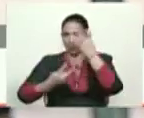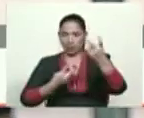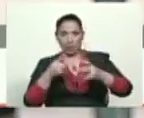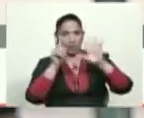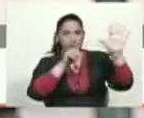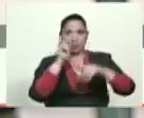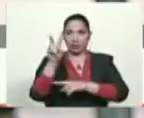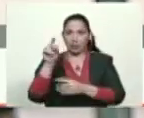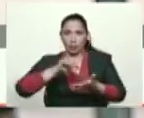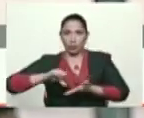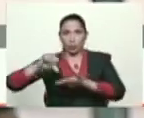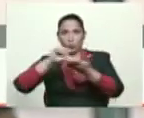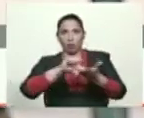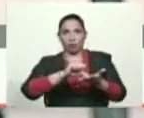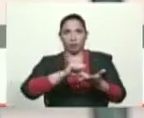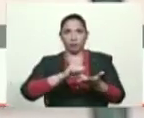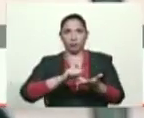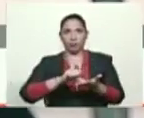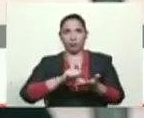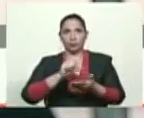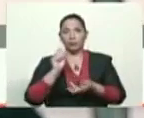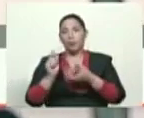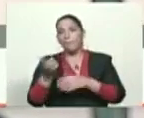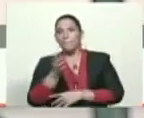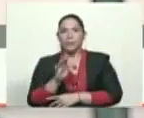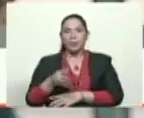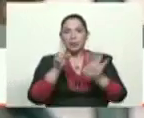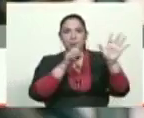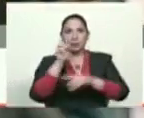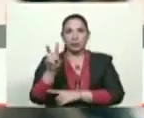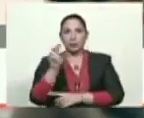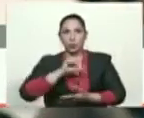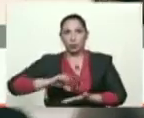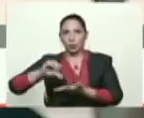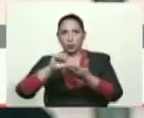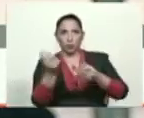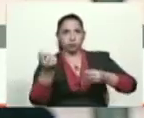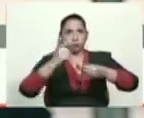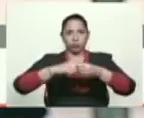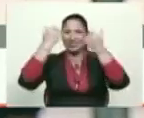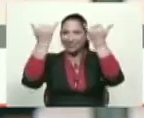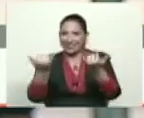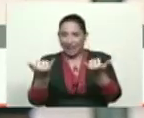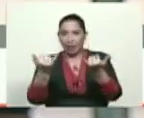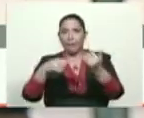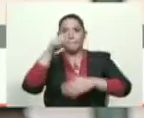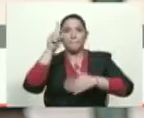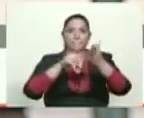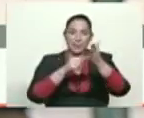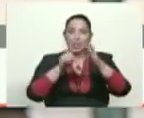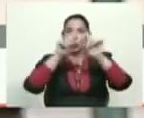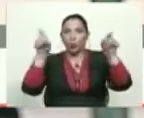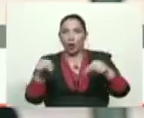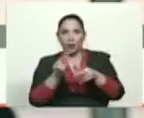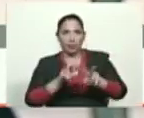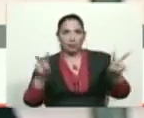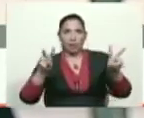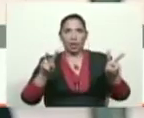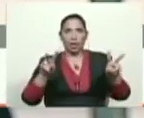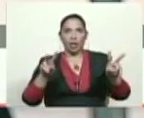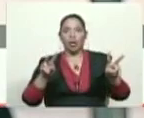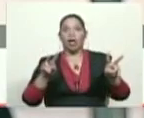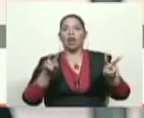ciudades más o menos las 62 ciudades están incorporados ya mil cuadrantes de paz de los dos mil